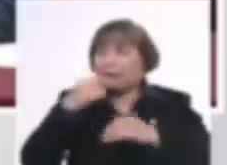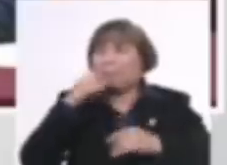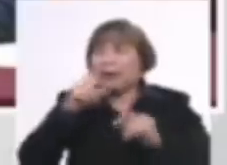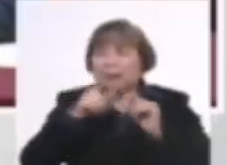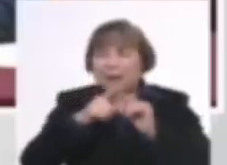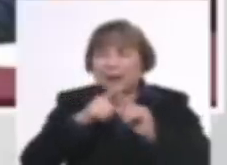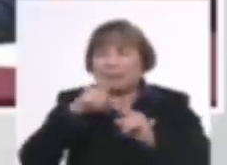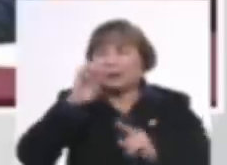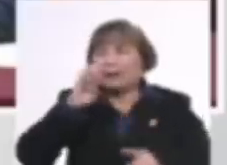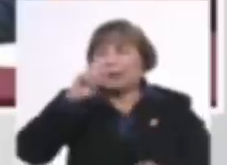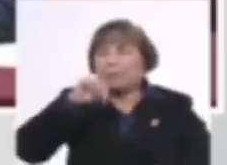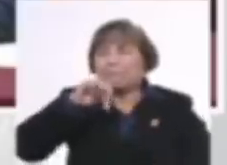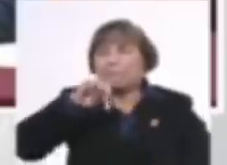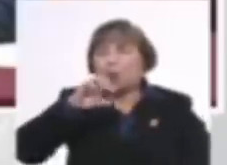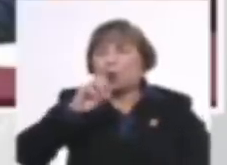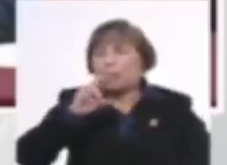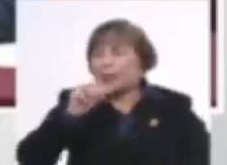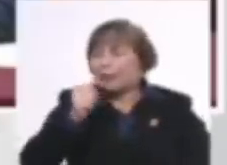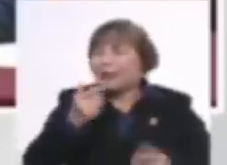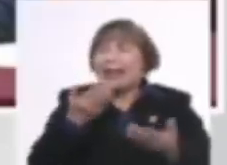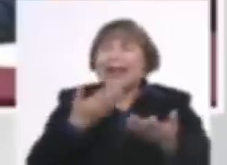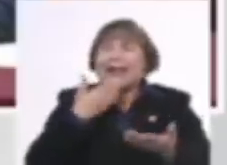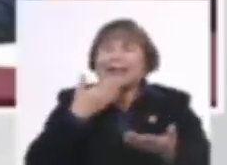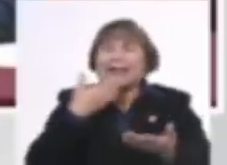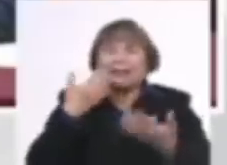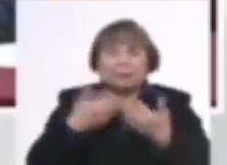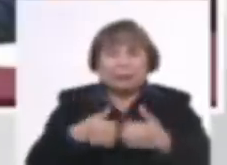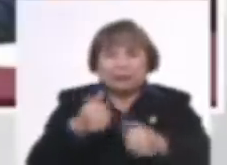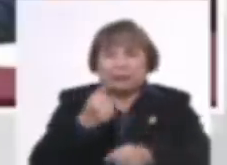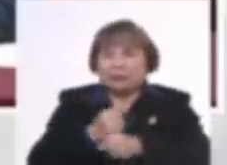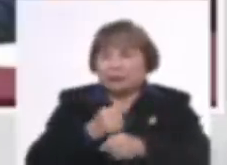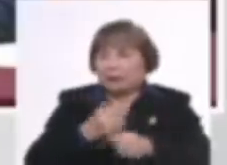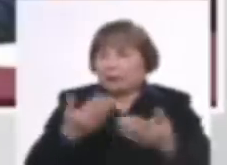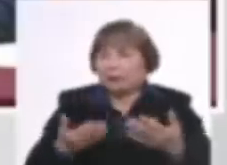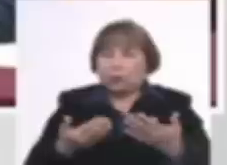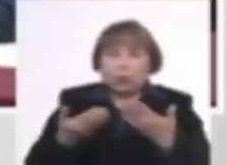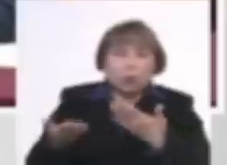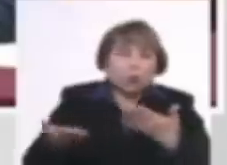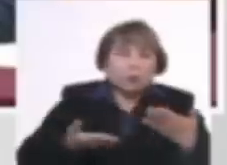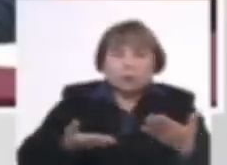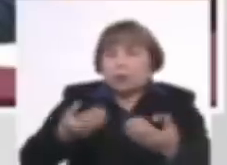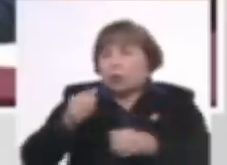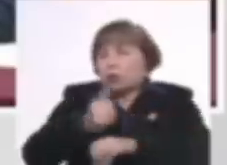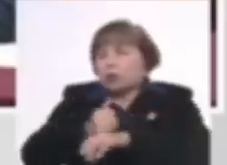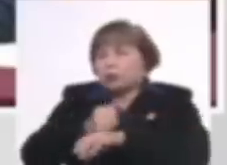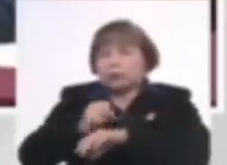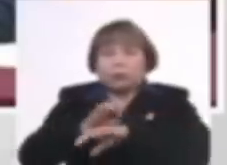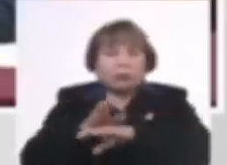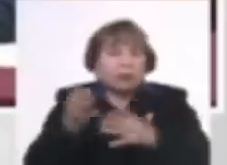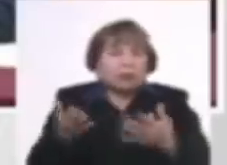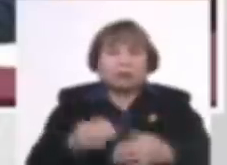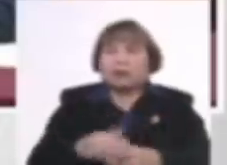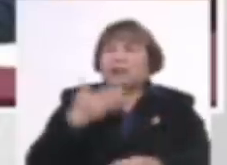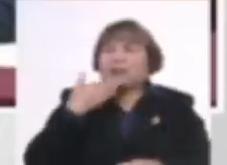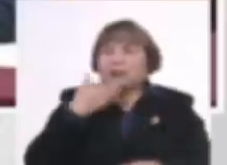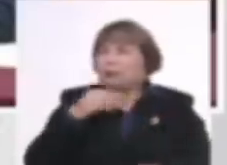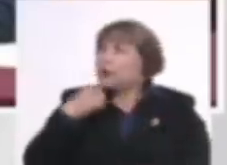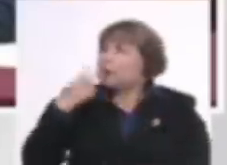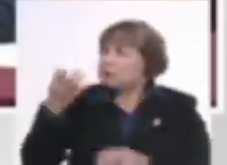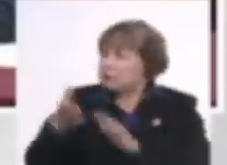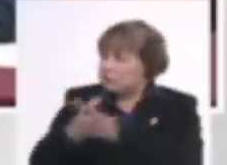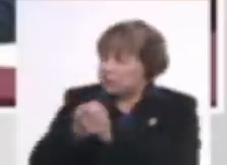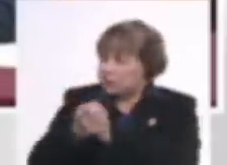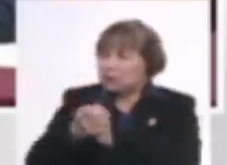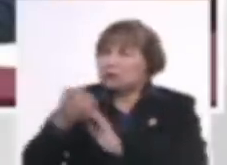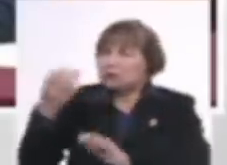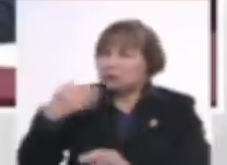esa palabra temporal, pero ¿ante qué empresa trabaja usted? ¿Ante quién? ¿O brinda algún servicio, alguna asesoría? ¿Ante quién? Amigos que